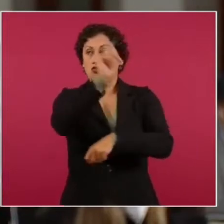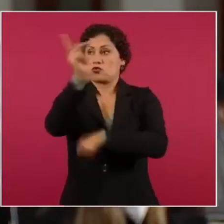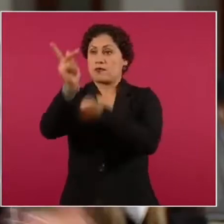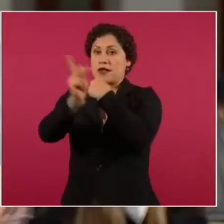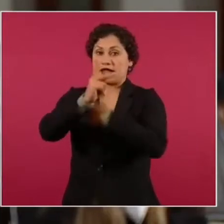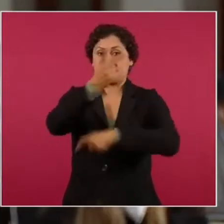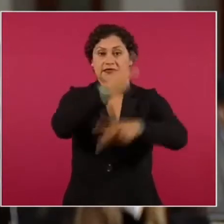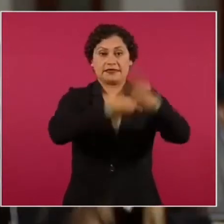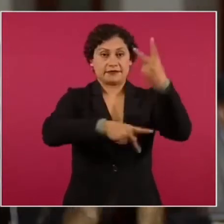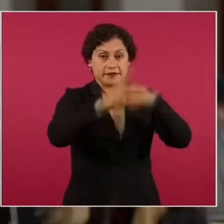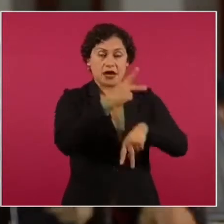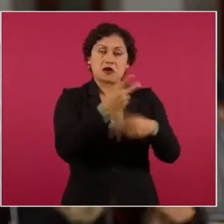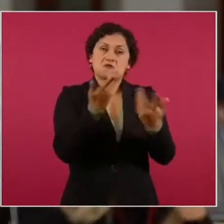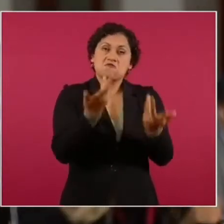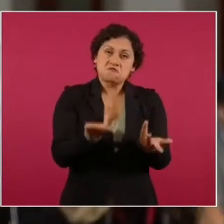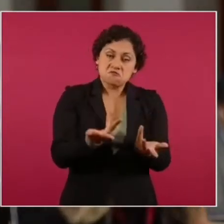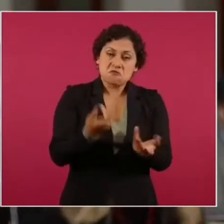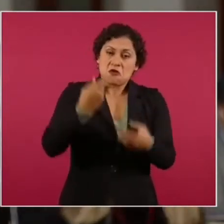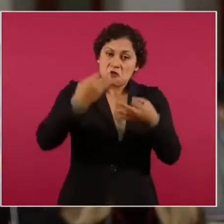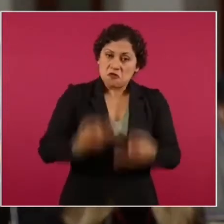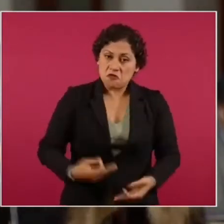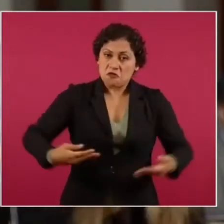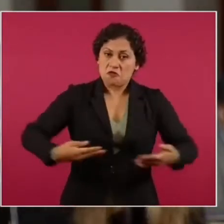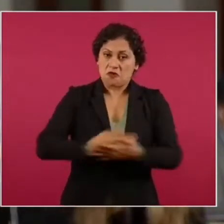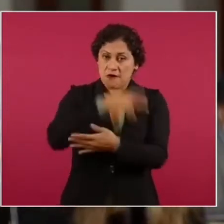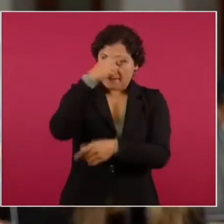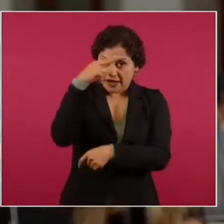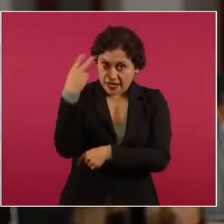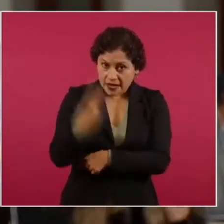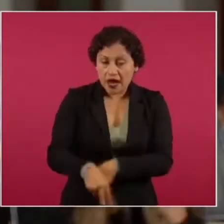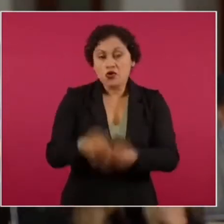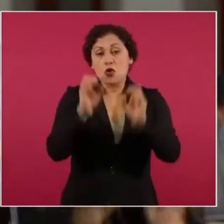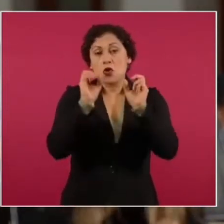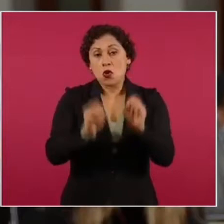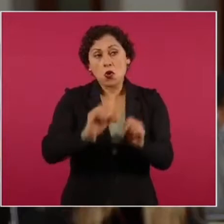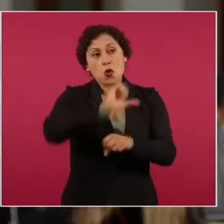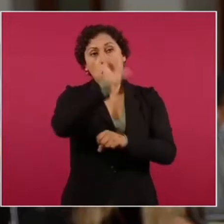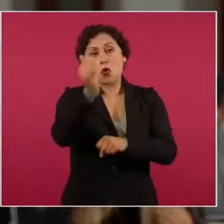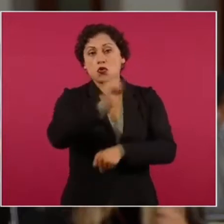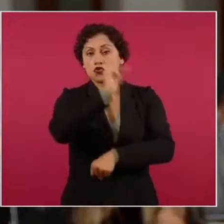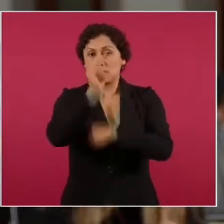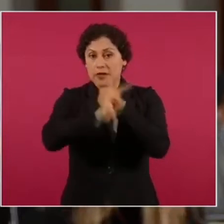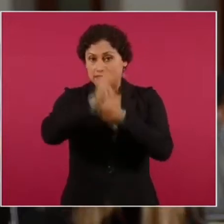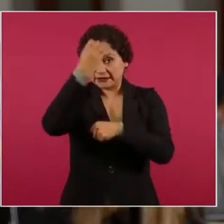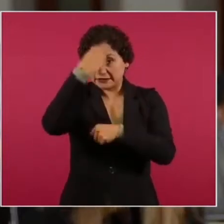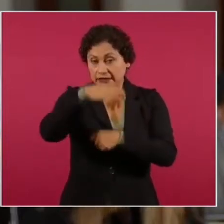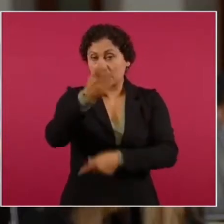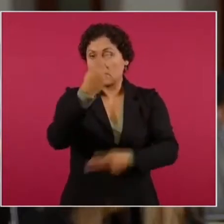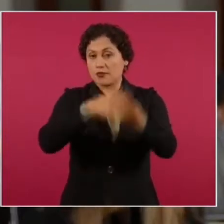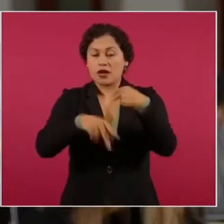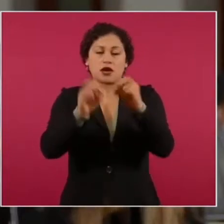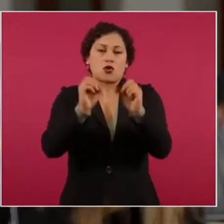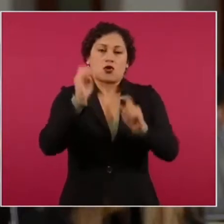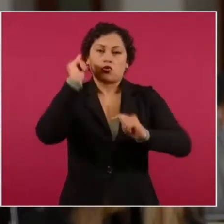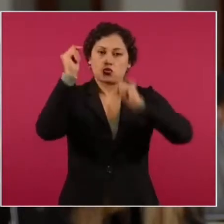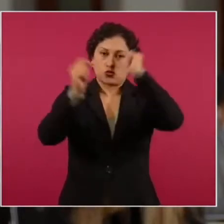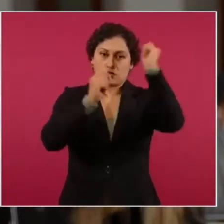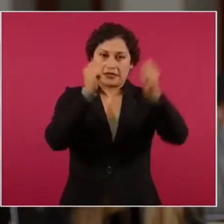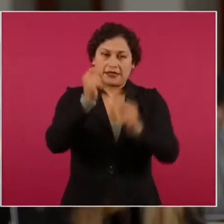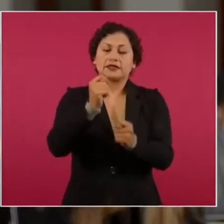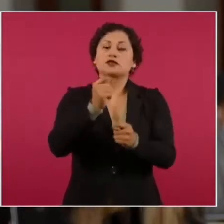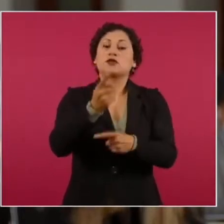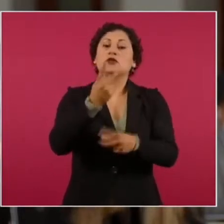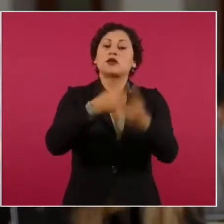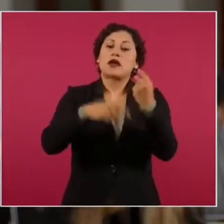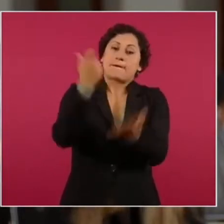paisanos o sean turistas que vienen a nuestro país, pagar en efectivo con dólares, y lo cual no